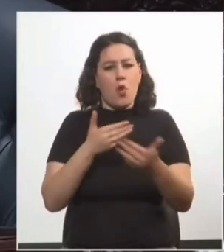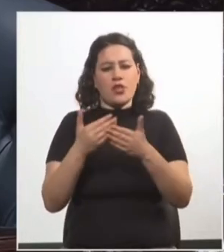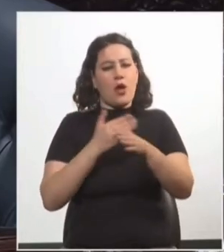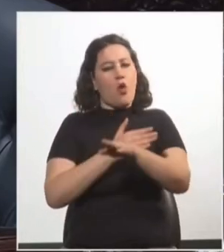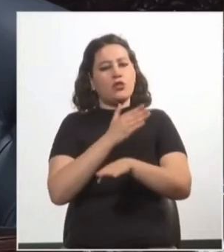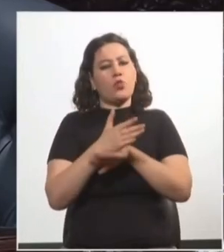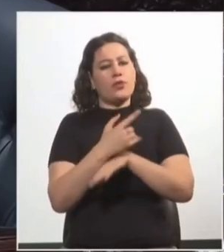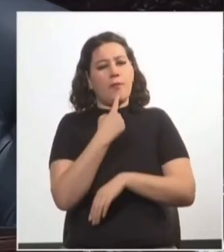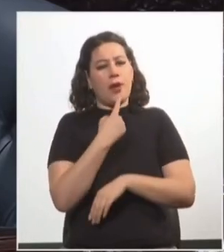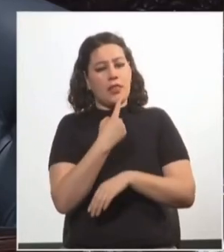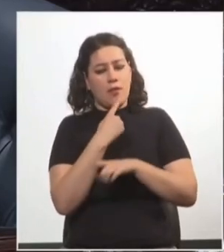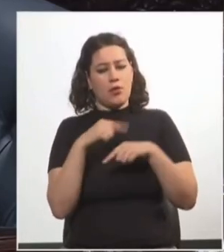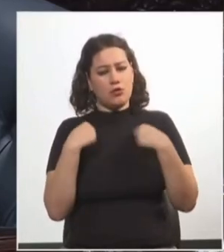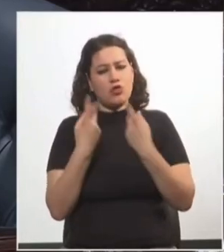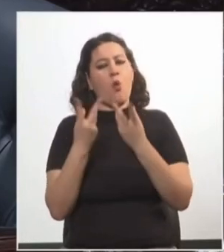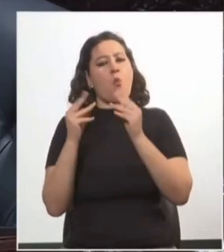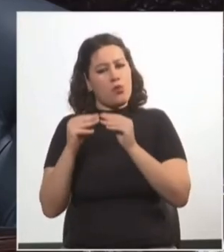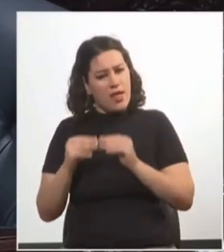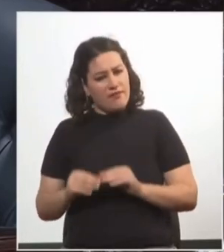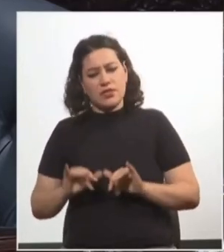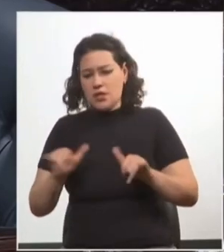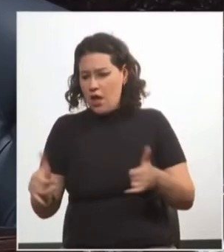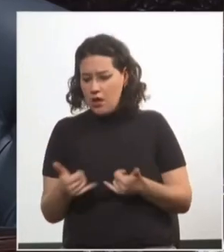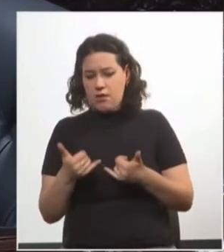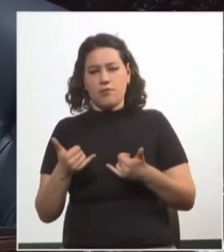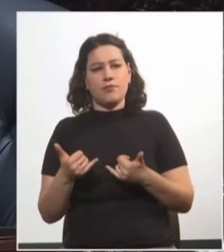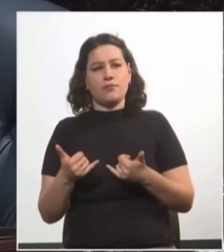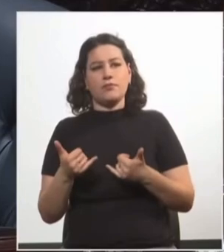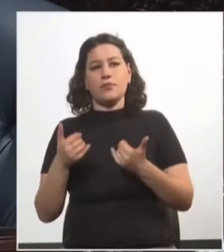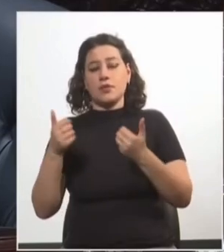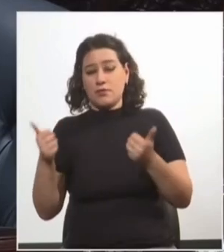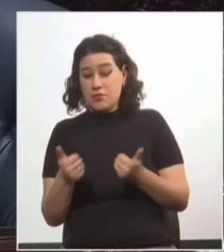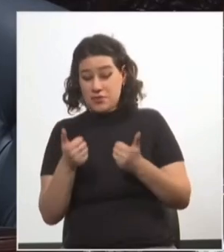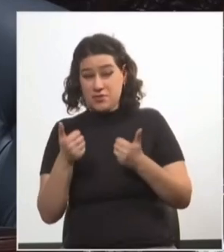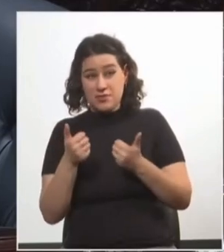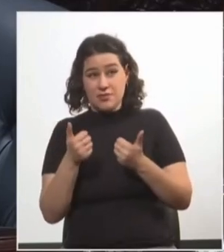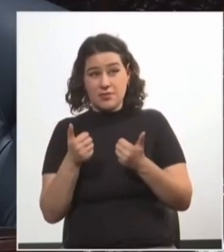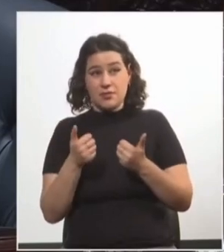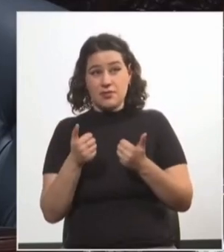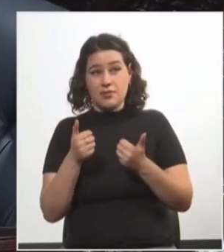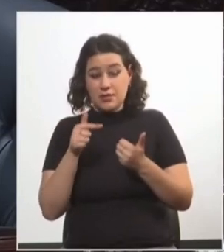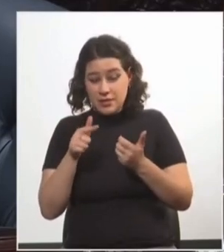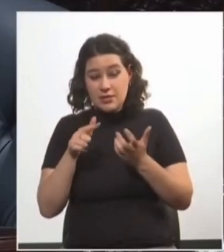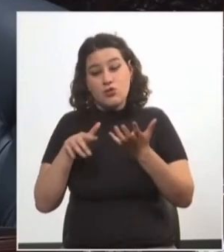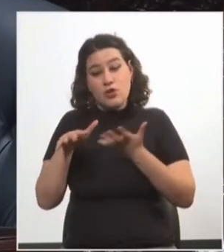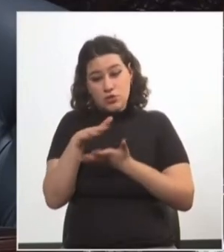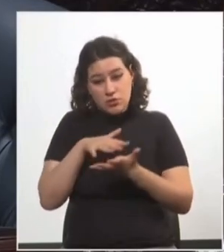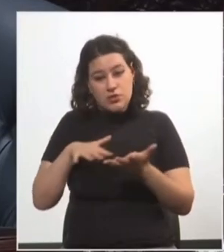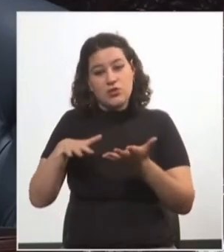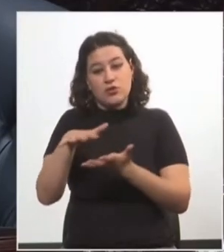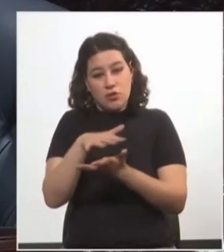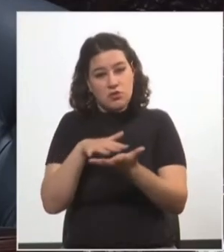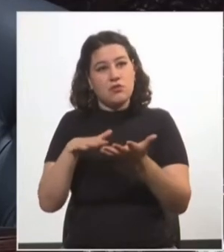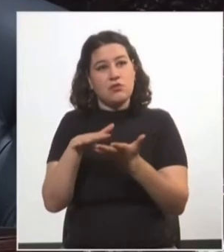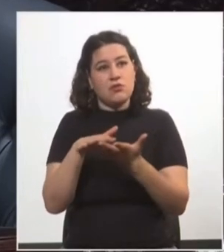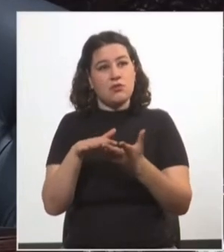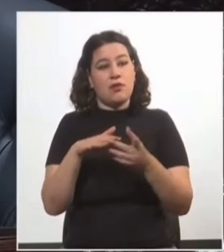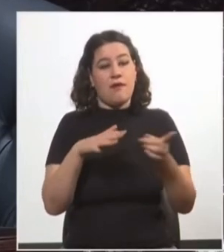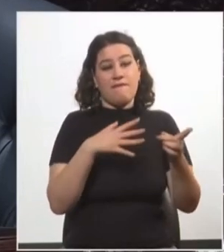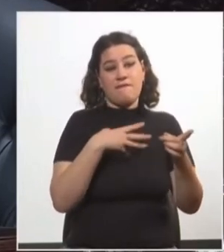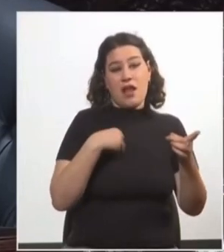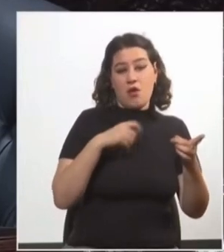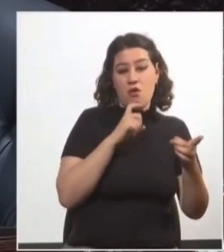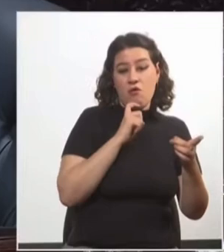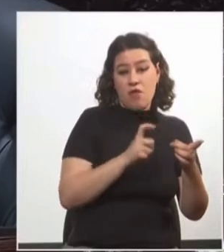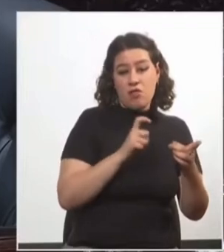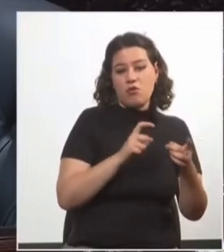porque lo hicimos en varias ocasiones. Y en casi ninguna de esas ocasiones la oposición actuó